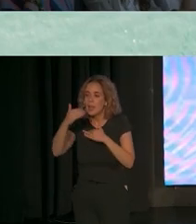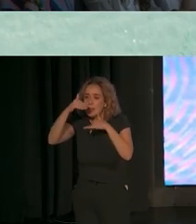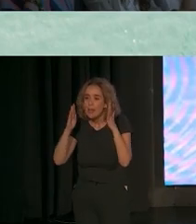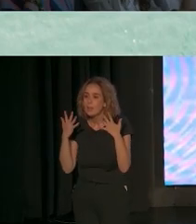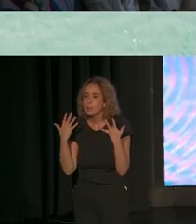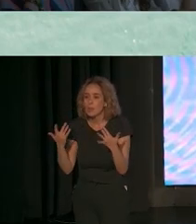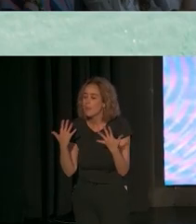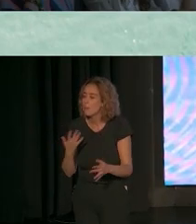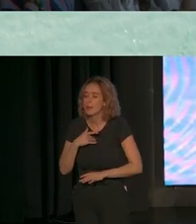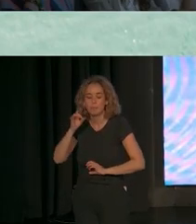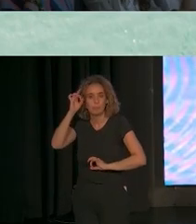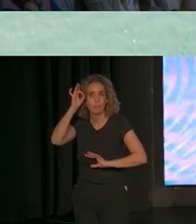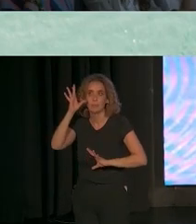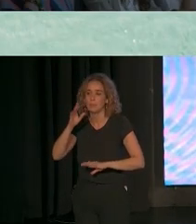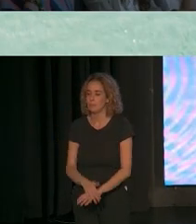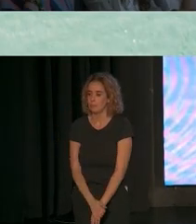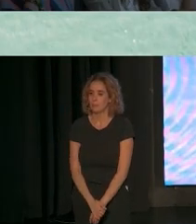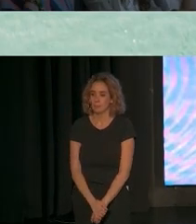increíble.